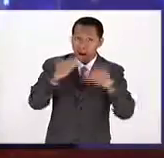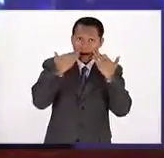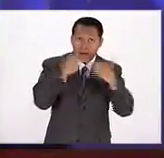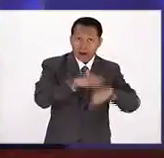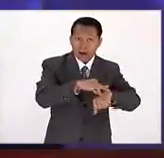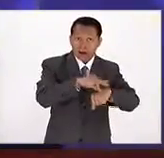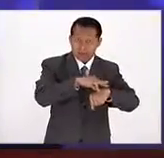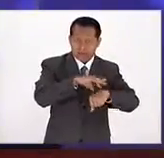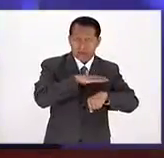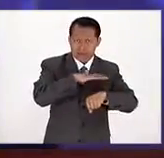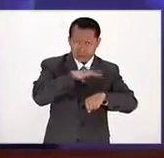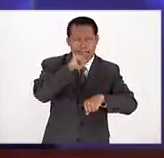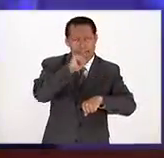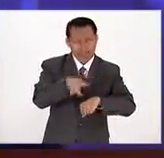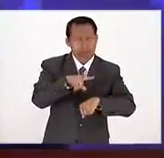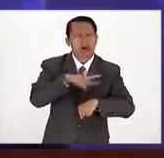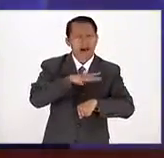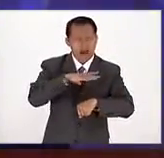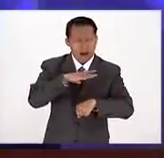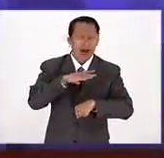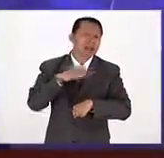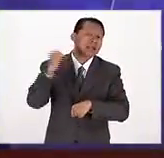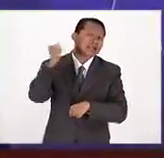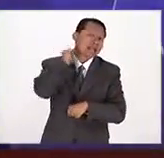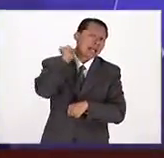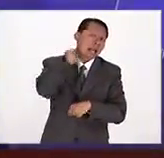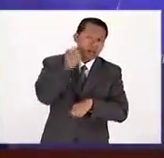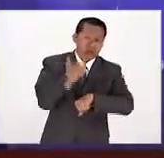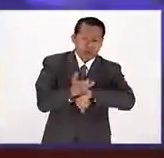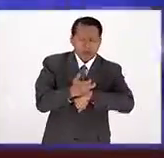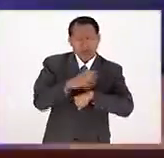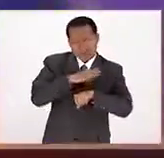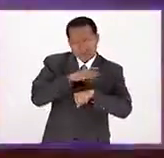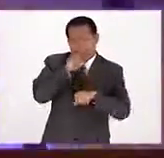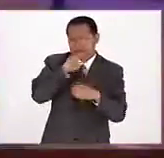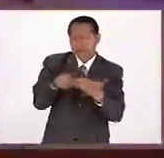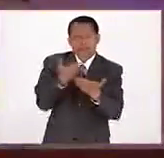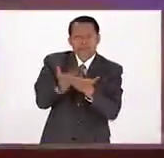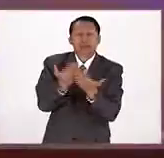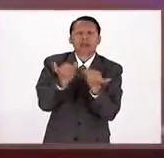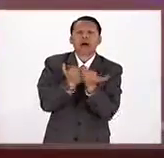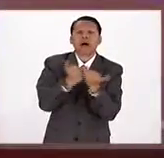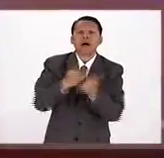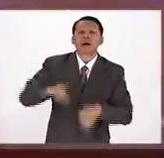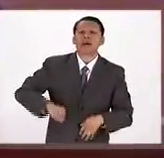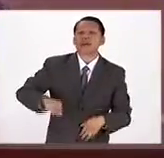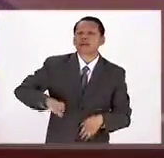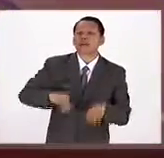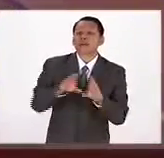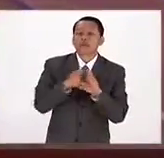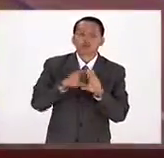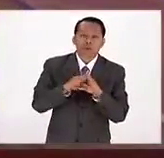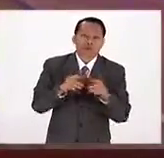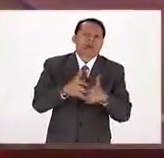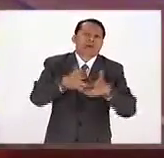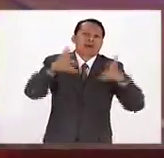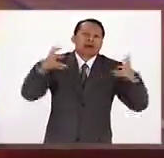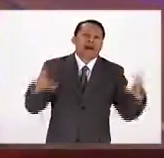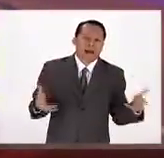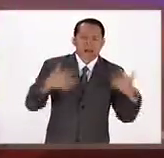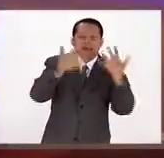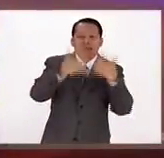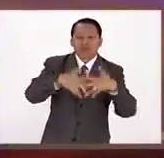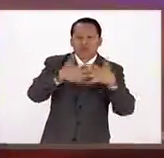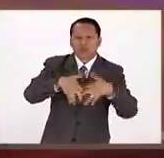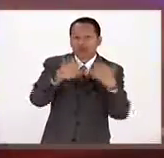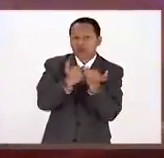esto está en la agenda del Congreso desde hace mucho tiempo y está atorado por los intereses de las grandes industrias y como ya lo